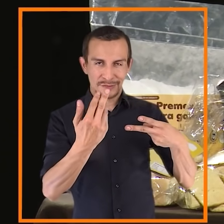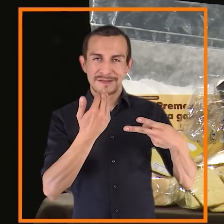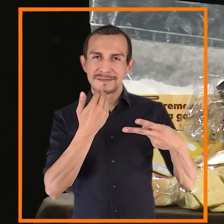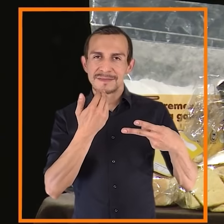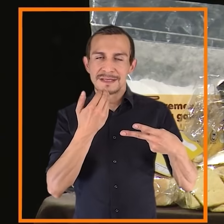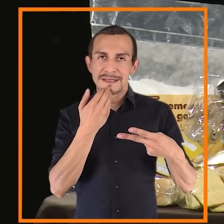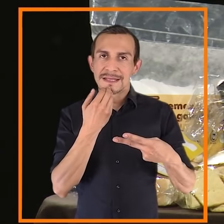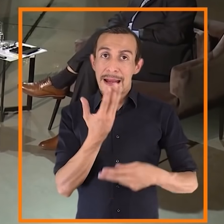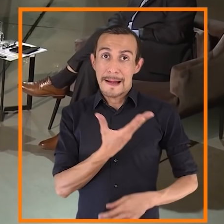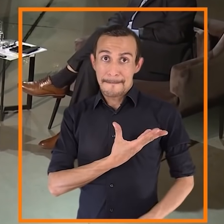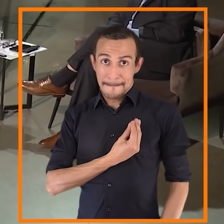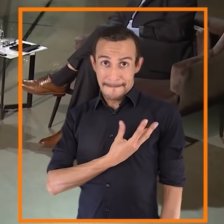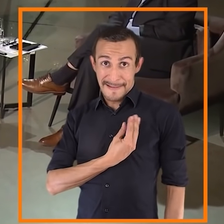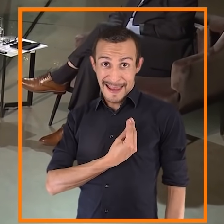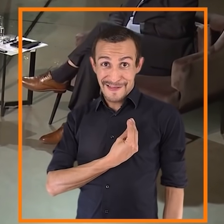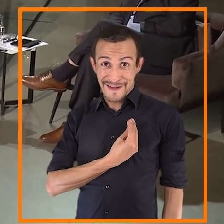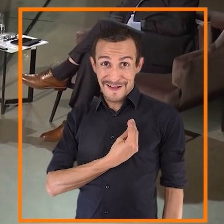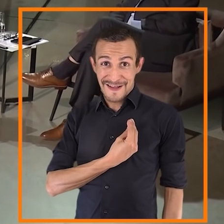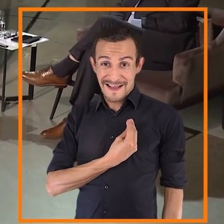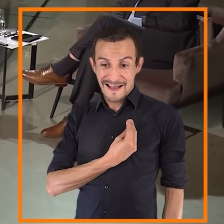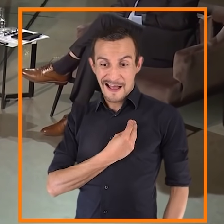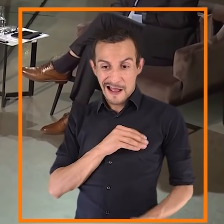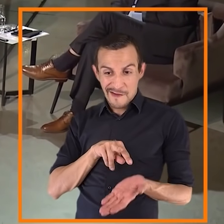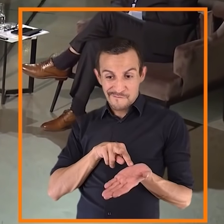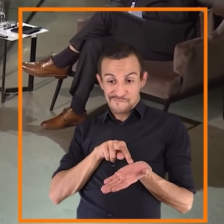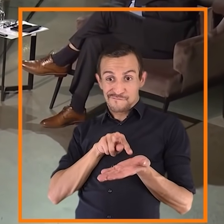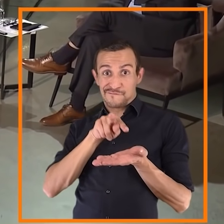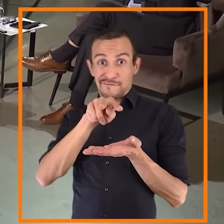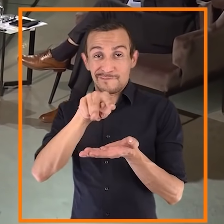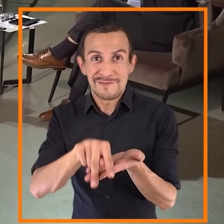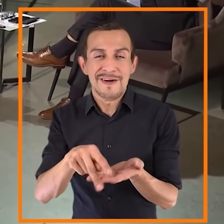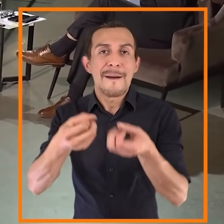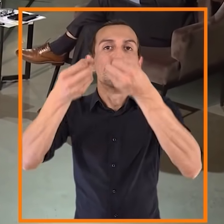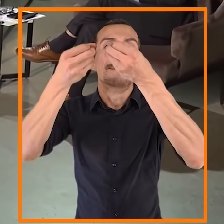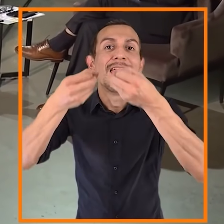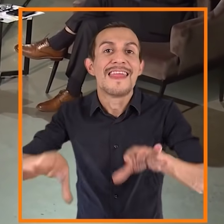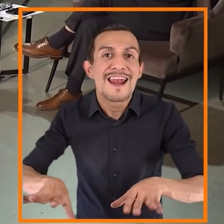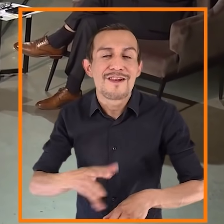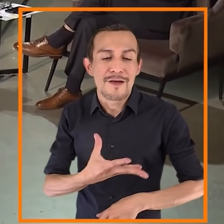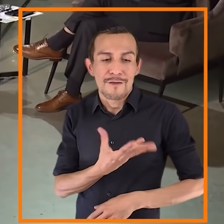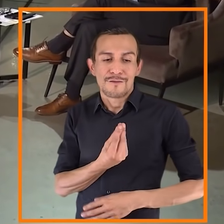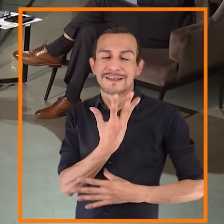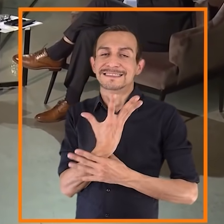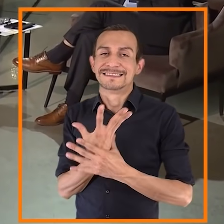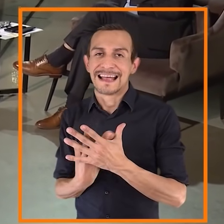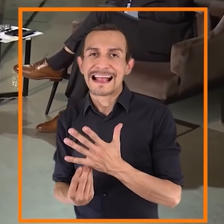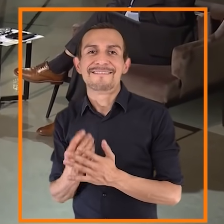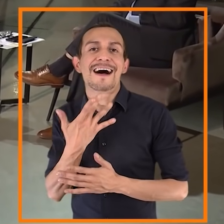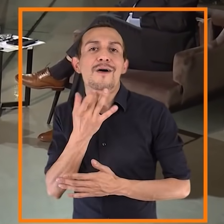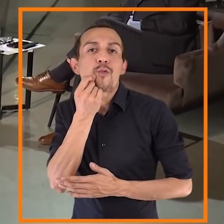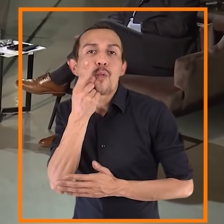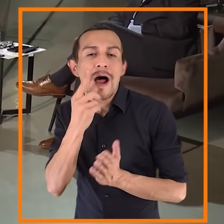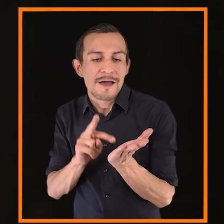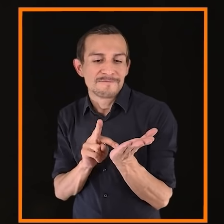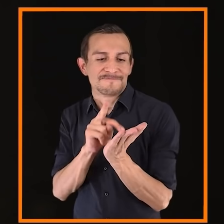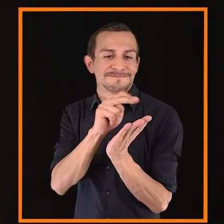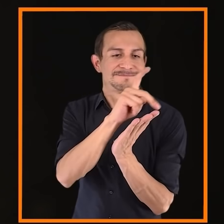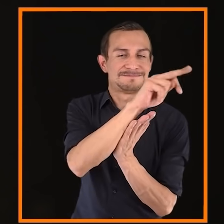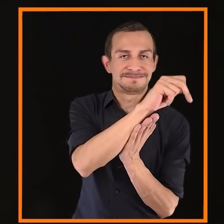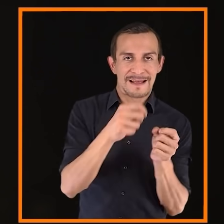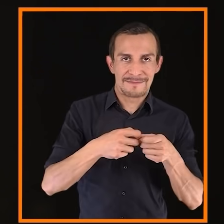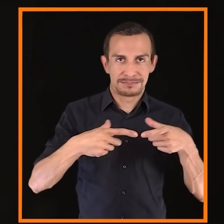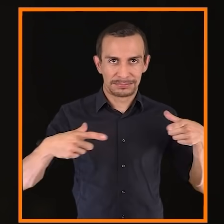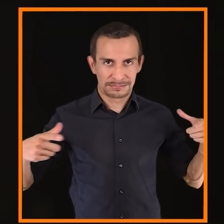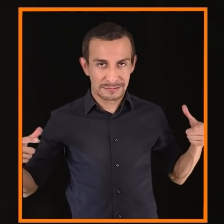es que le pierdas el miedo a dar el paso siguiente, a la escalabilidad. Como